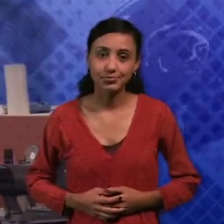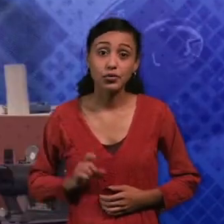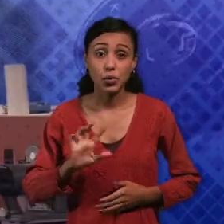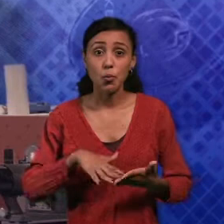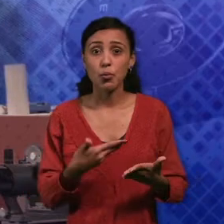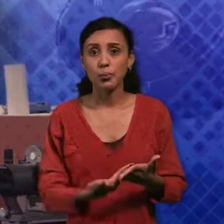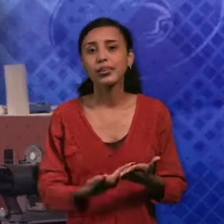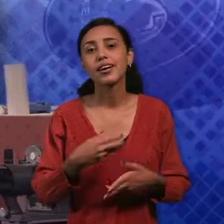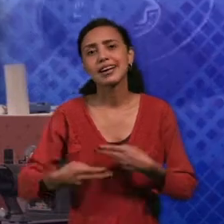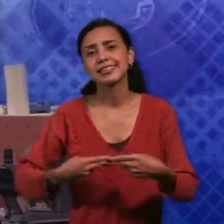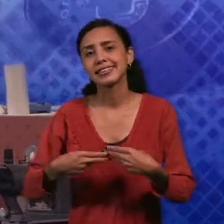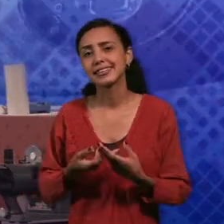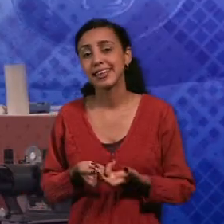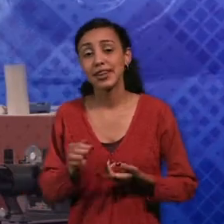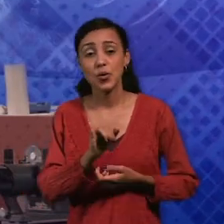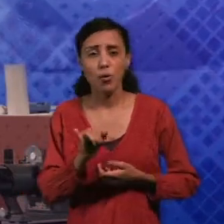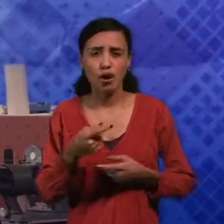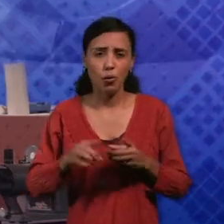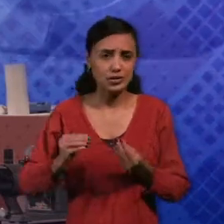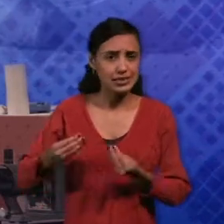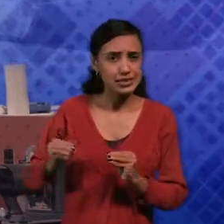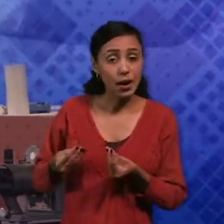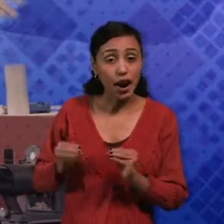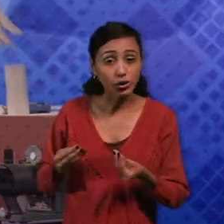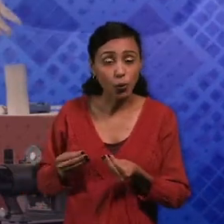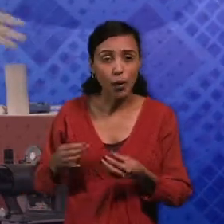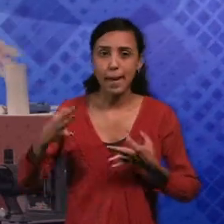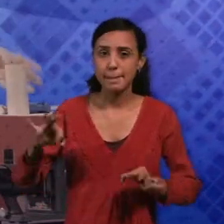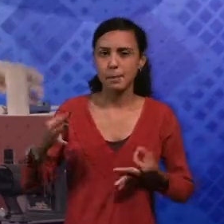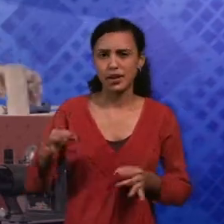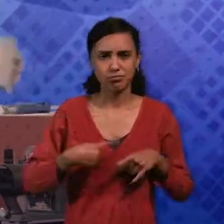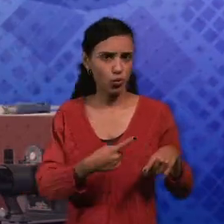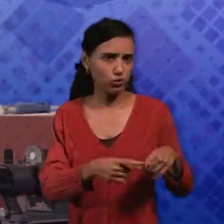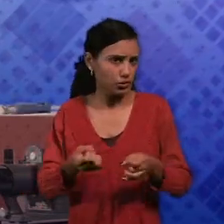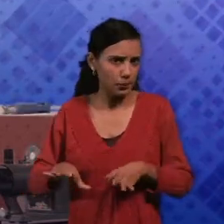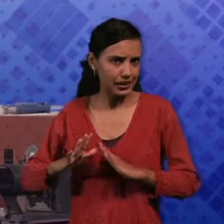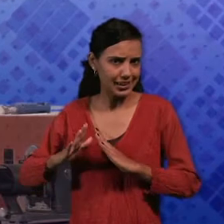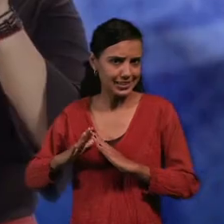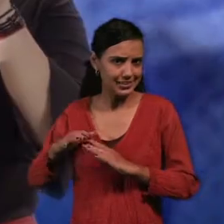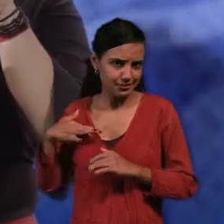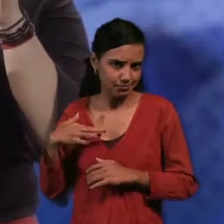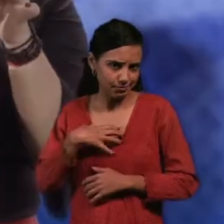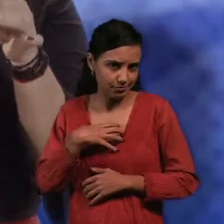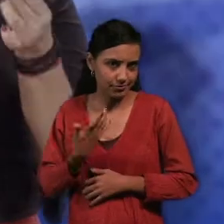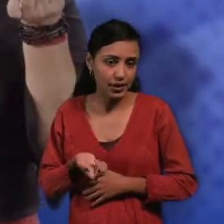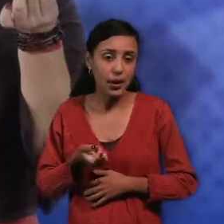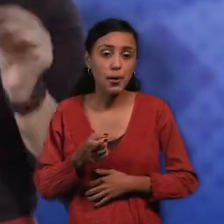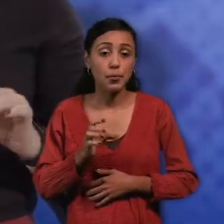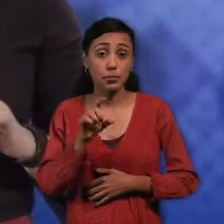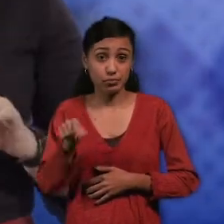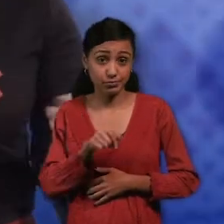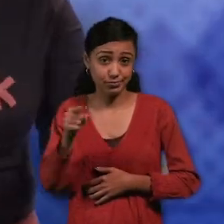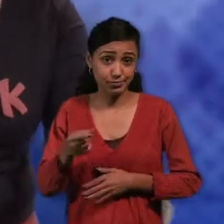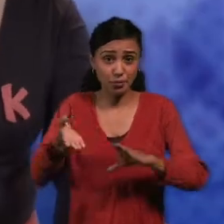Les propongo construir estos trípodes con papel y cartón, con elementos que tenemos normalmente en la casa. Por ejemplo, con este cilindro de cartón